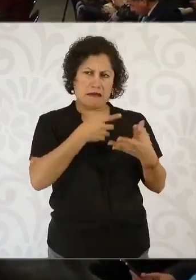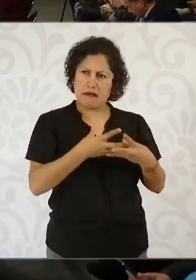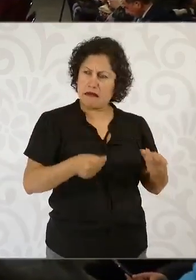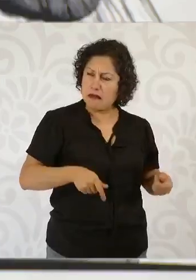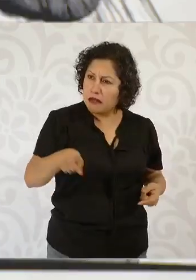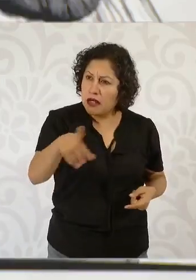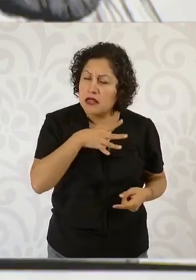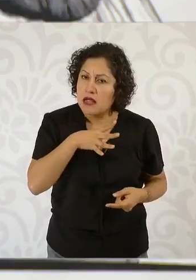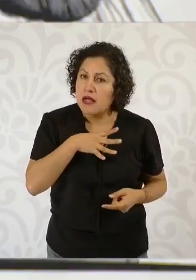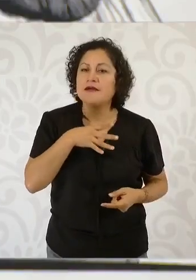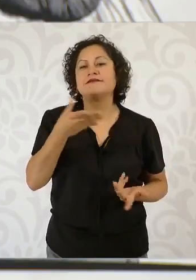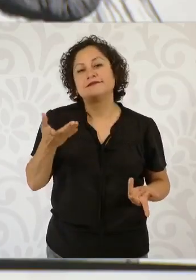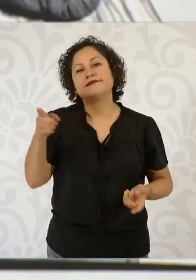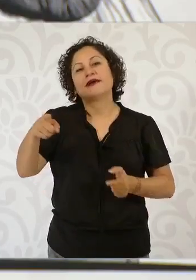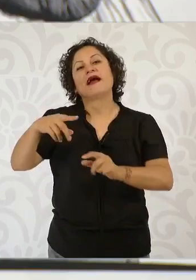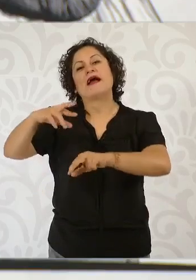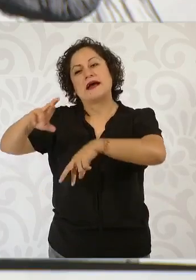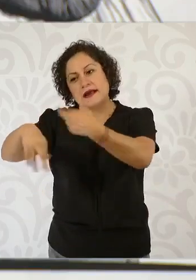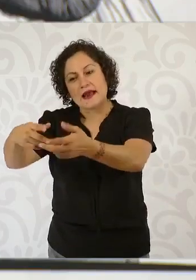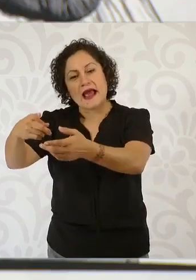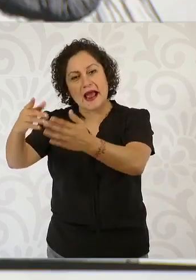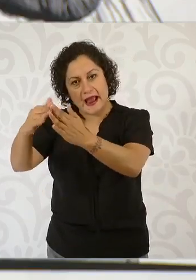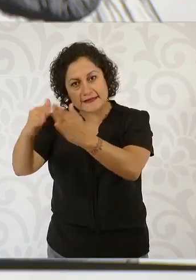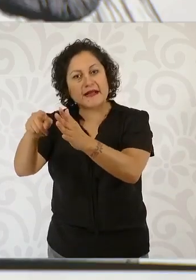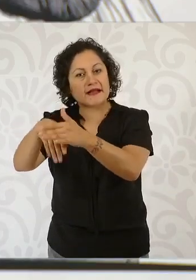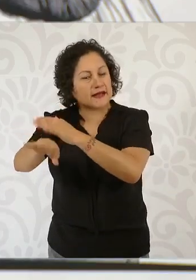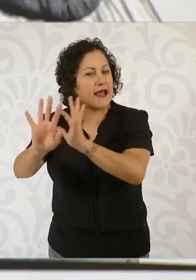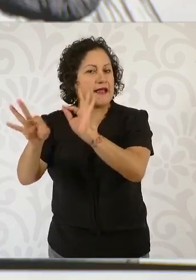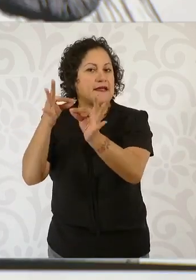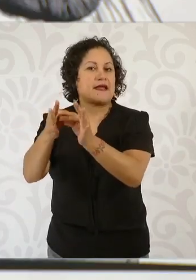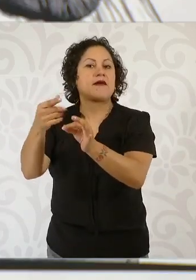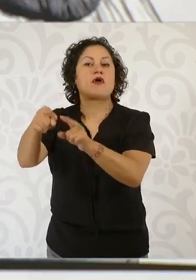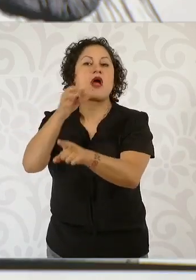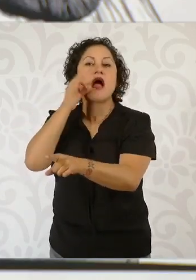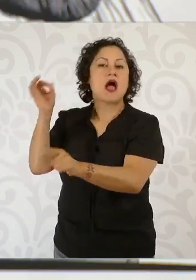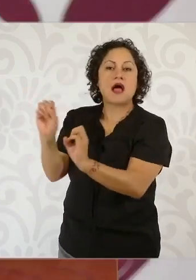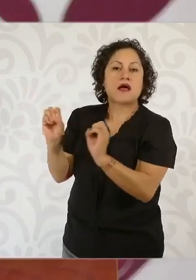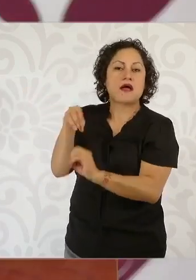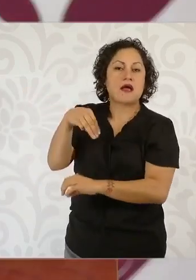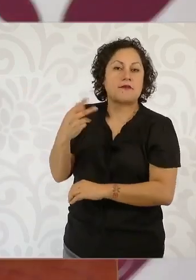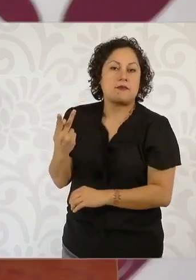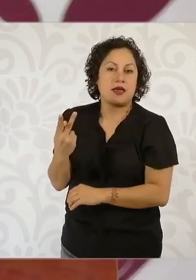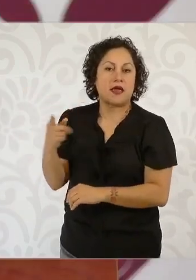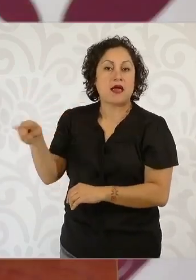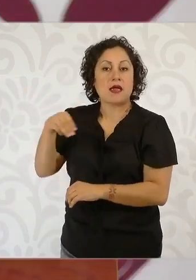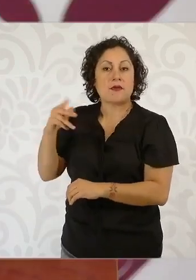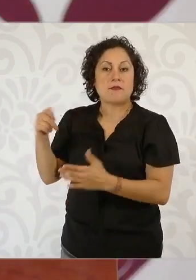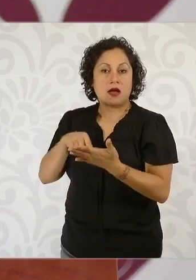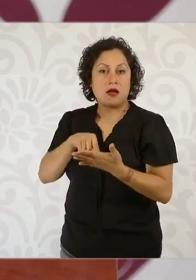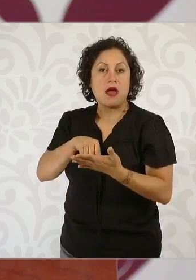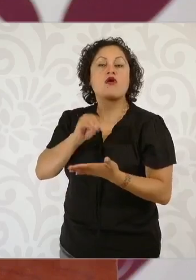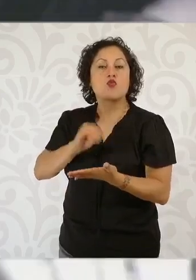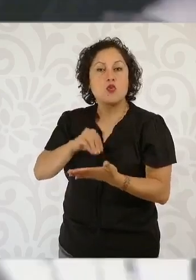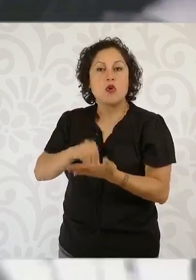fiscalía correspondiente que al haberse levantado la carpeta de investigación como desaparecidos, nunca habían informado a